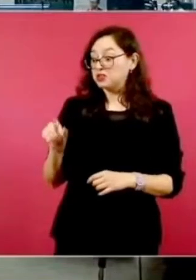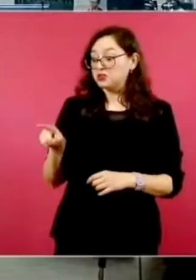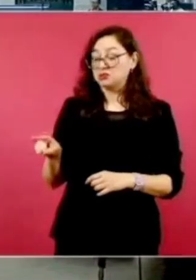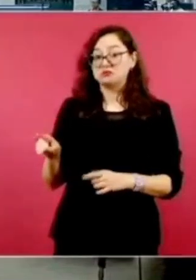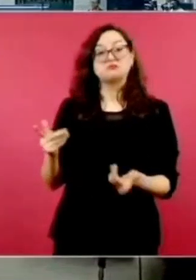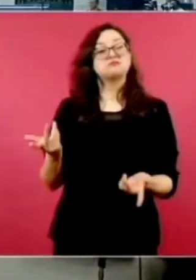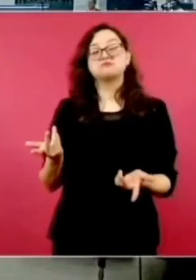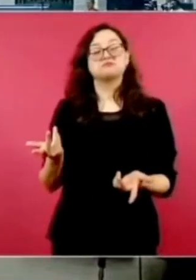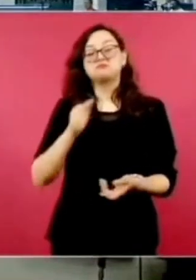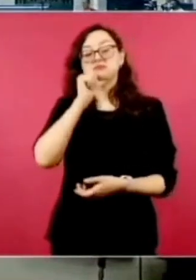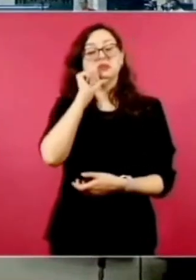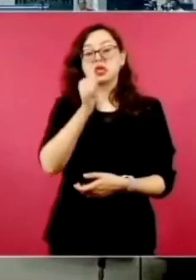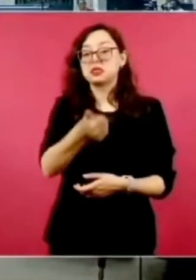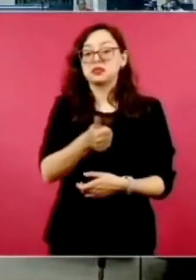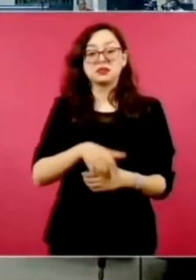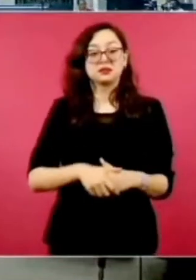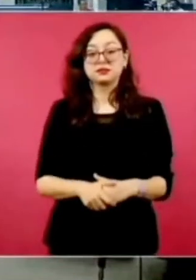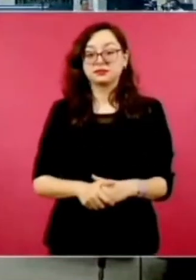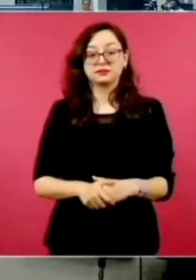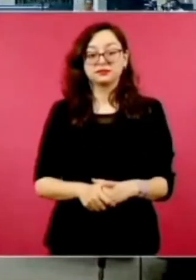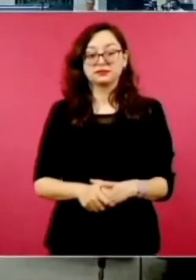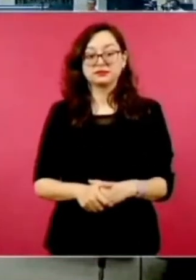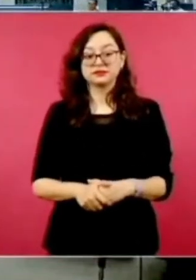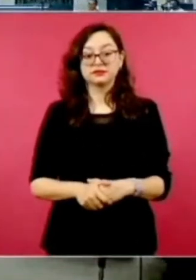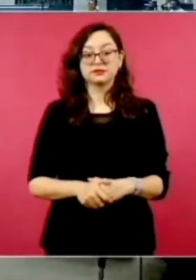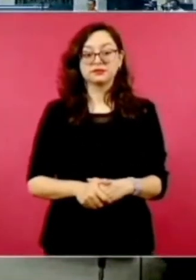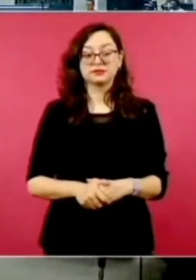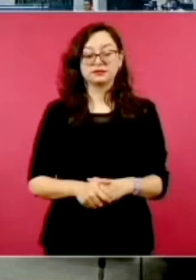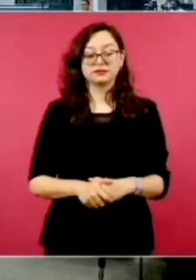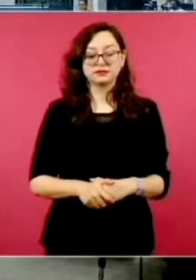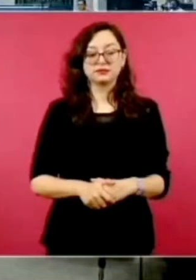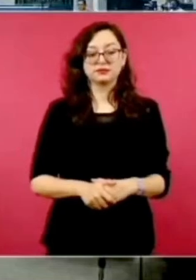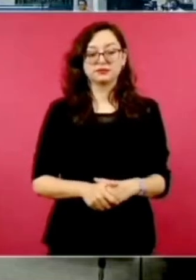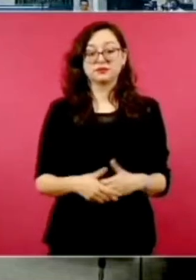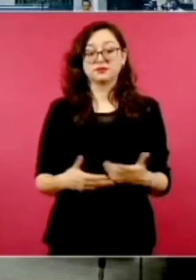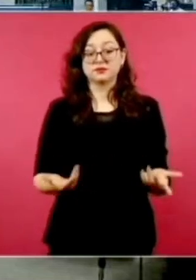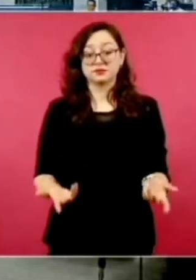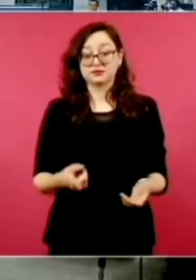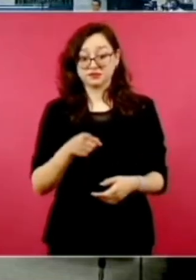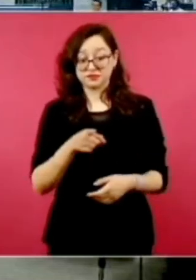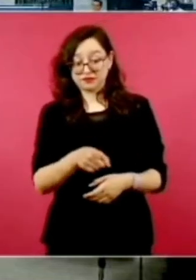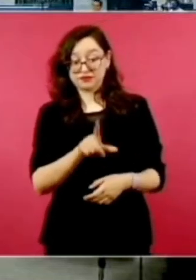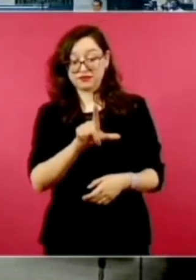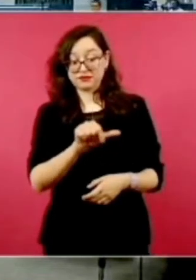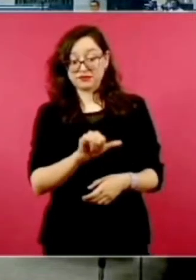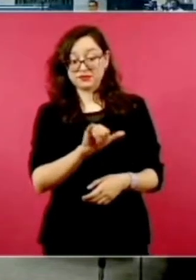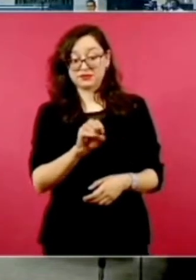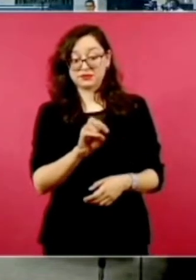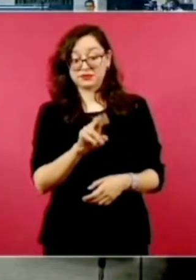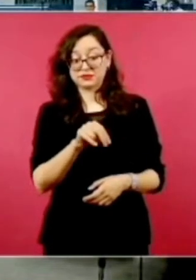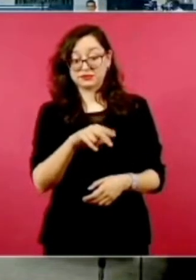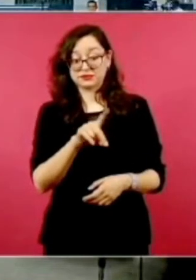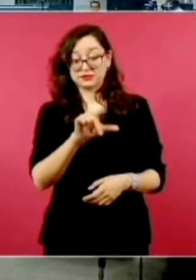Y pero la jornada hace dos días.